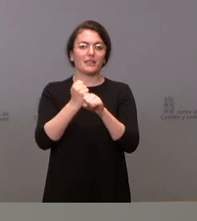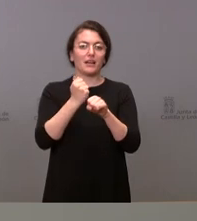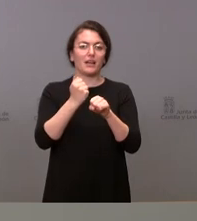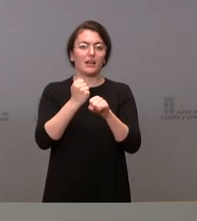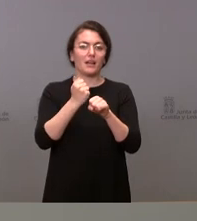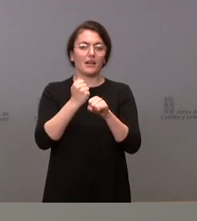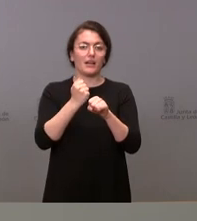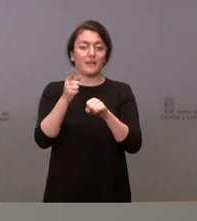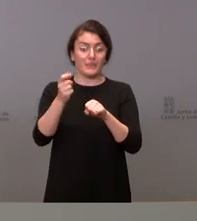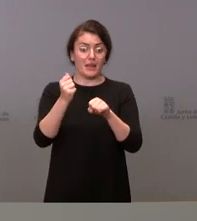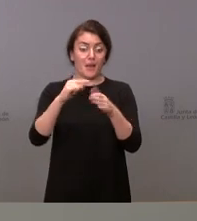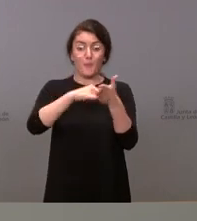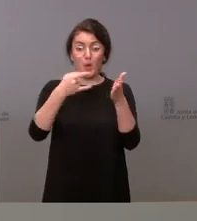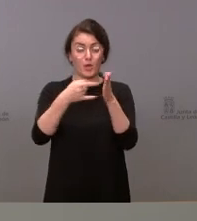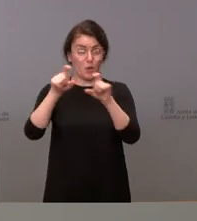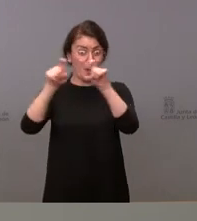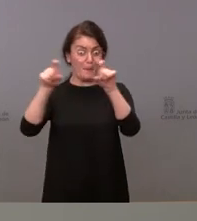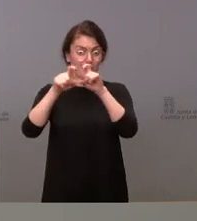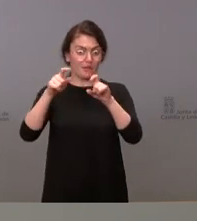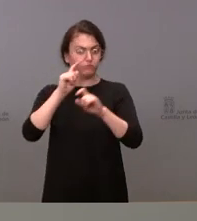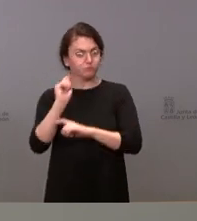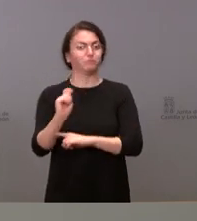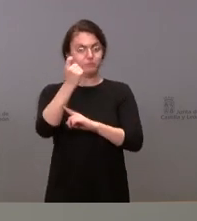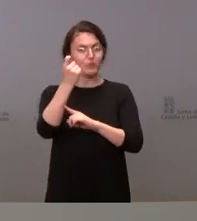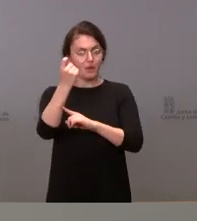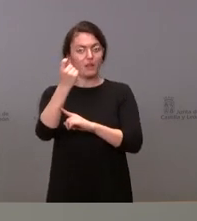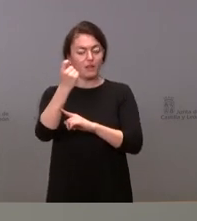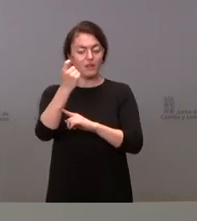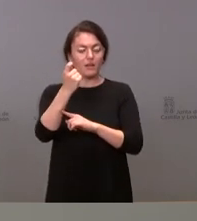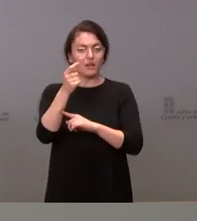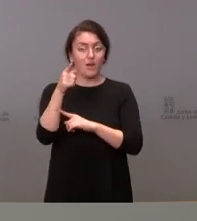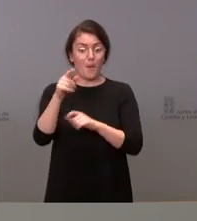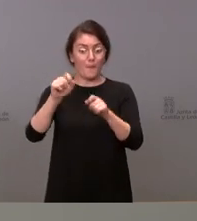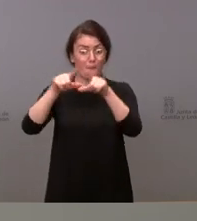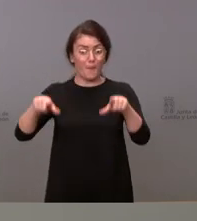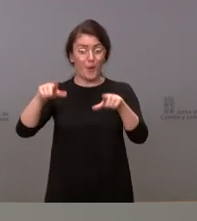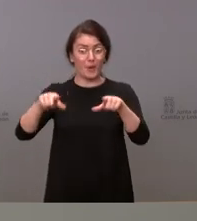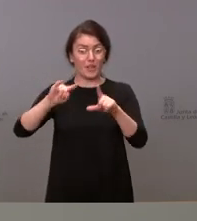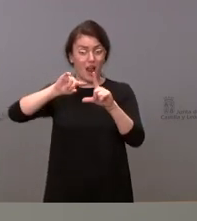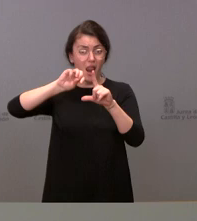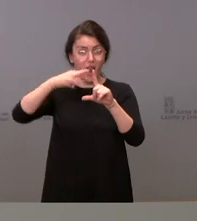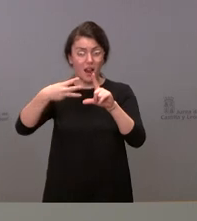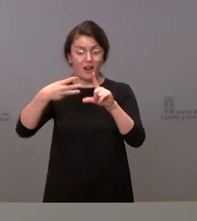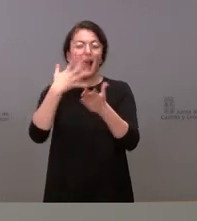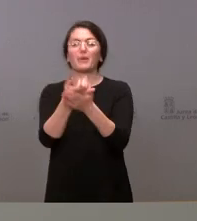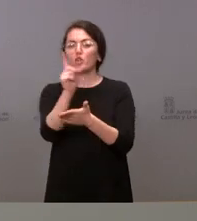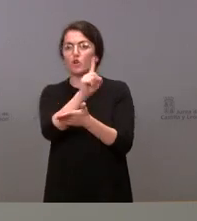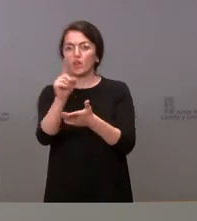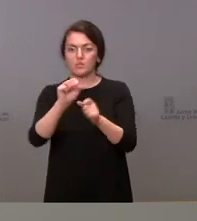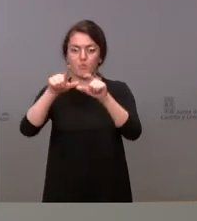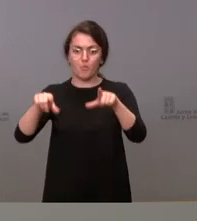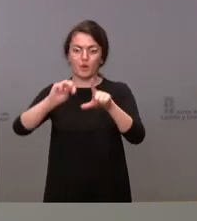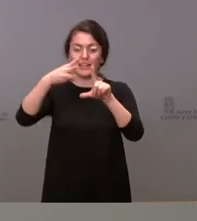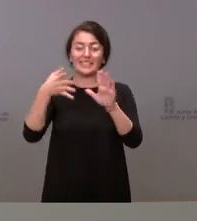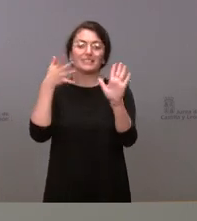un proyecto y una empresa muy exitosa en este tipo de proyectos, y ese portal, que no una aplicación, va a consistir en un gestor de